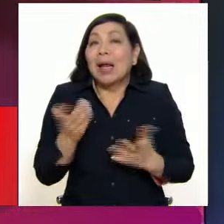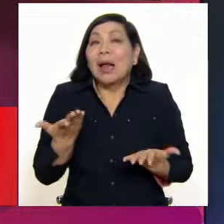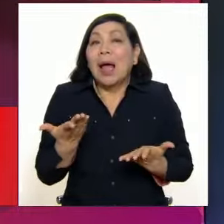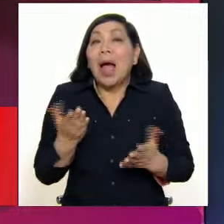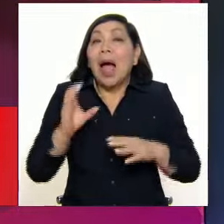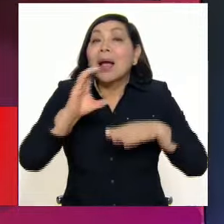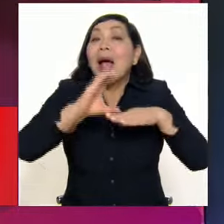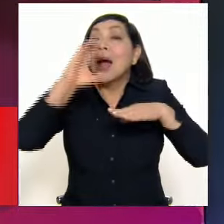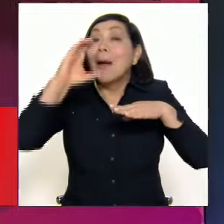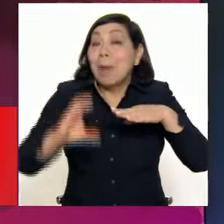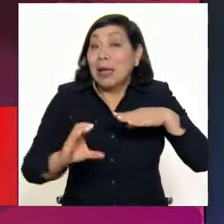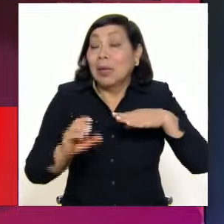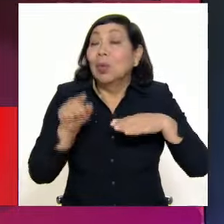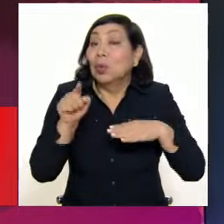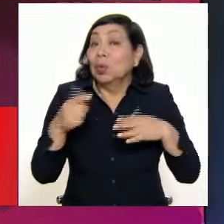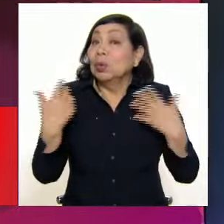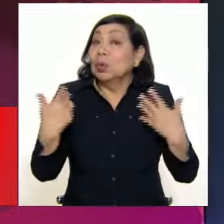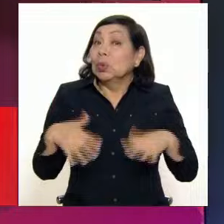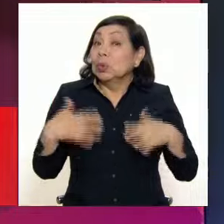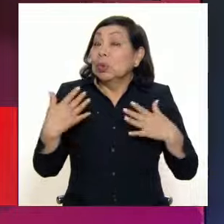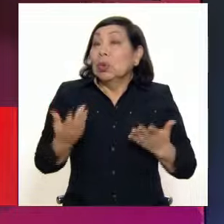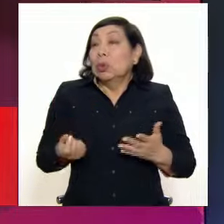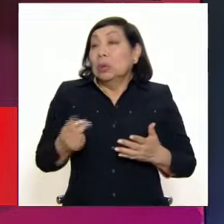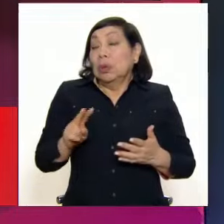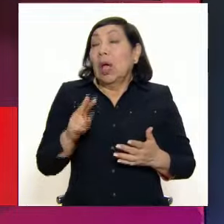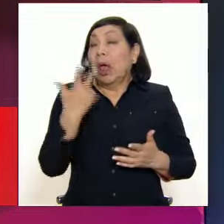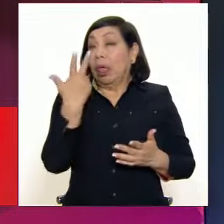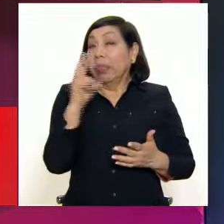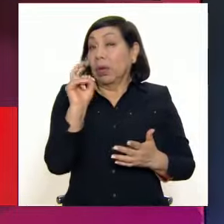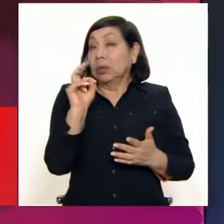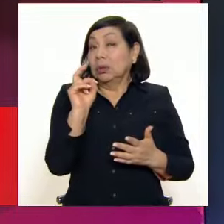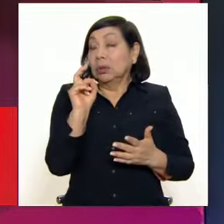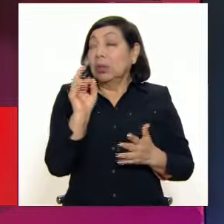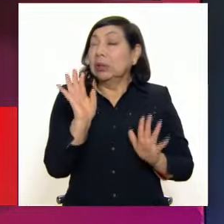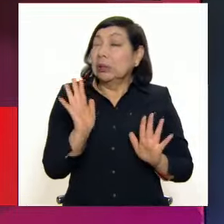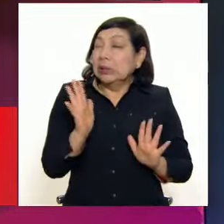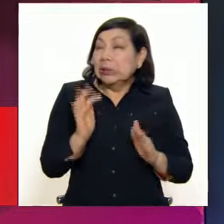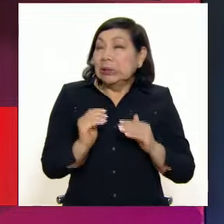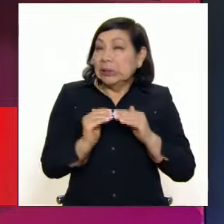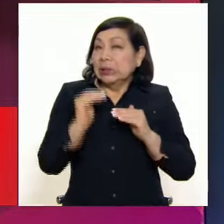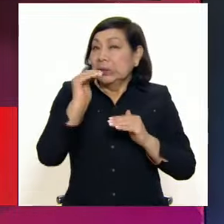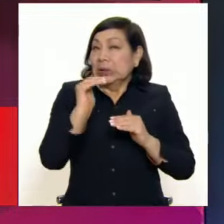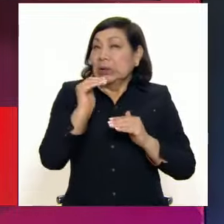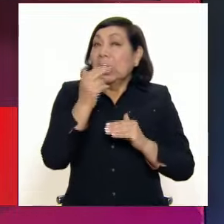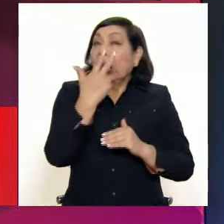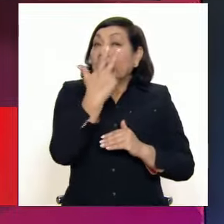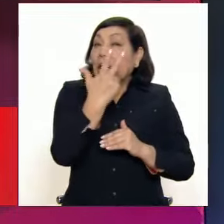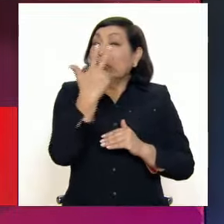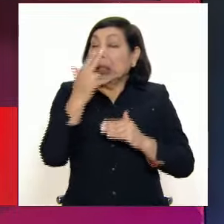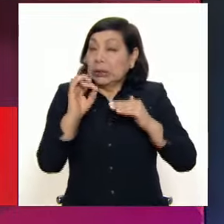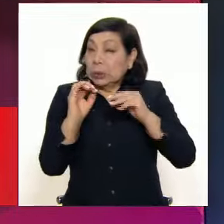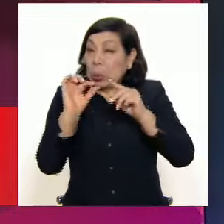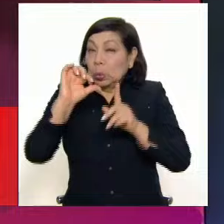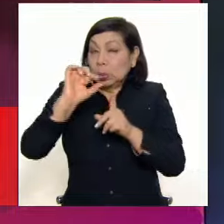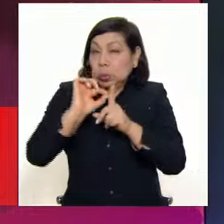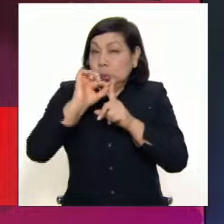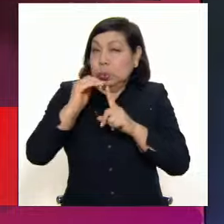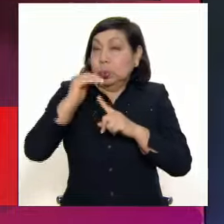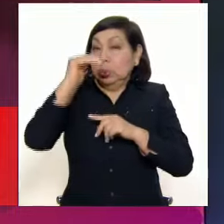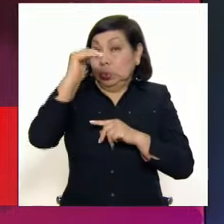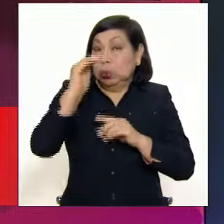de Cajamarca. Estamos esperando valores sobre los 30 grados e incluso alcanzando valores cercanos a 33 grados en esta